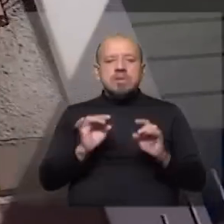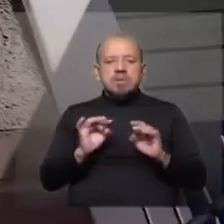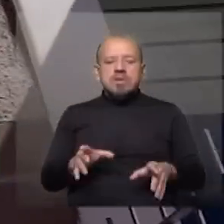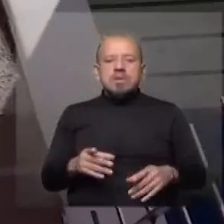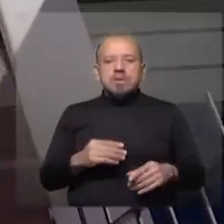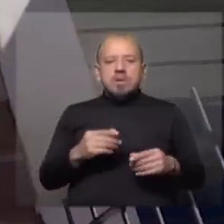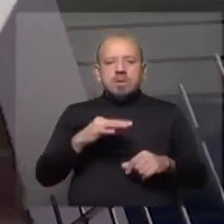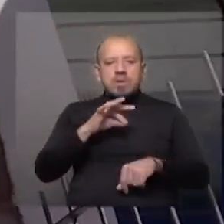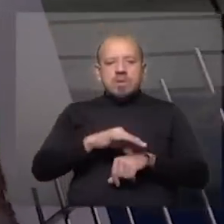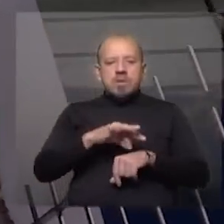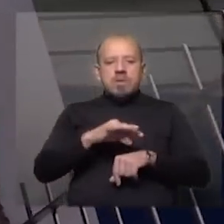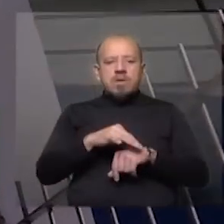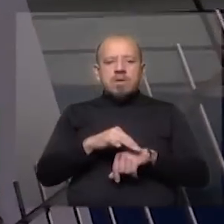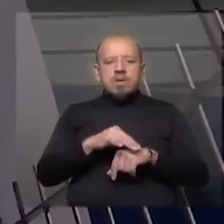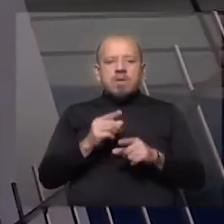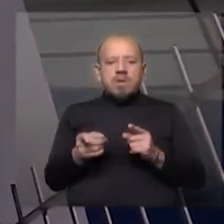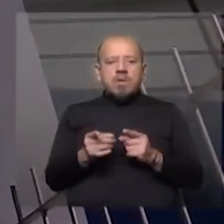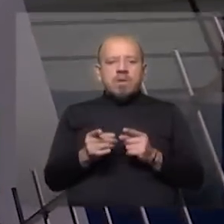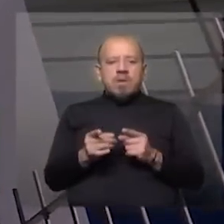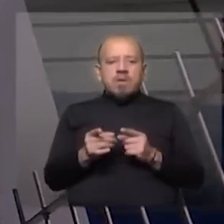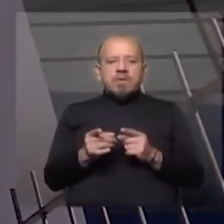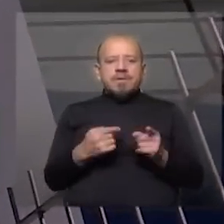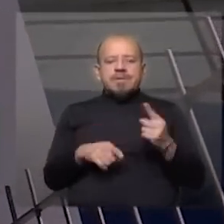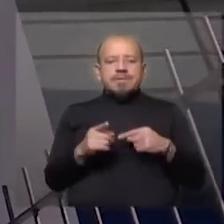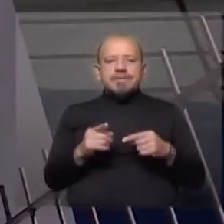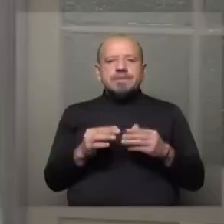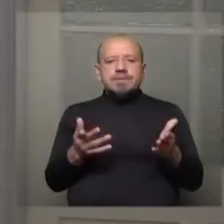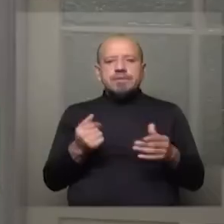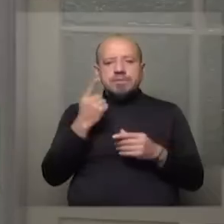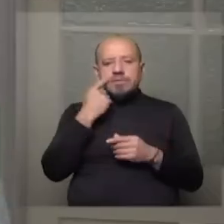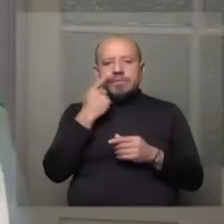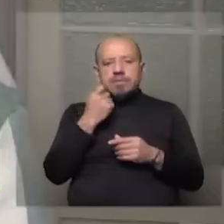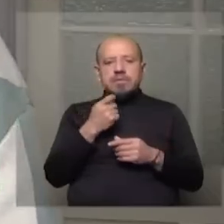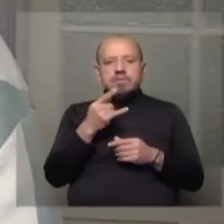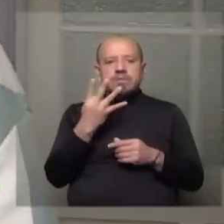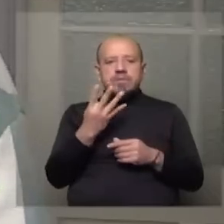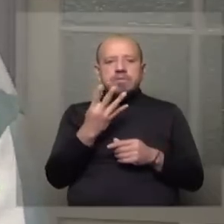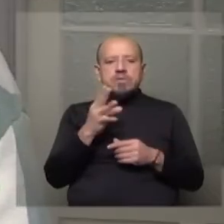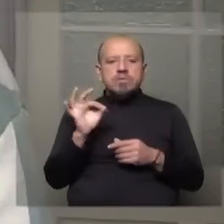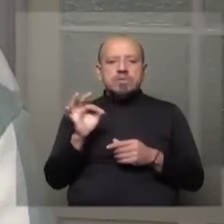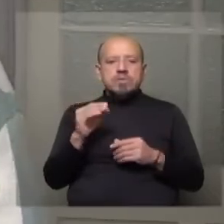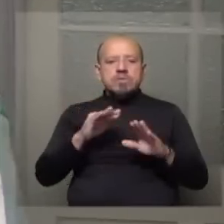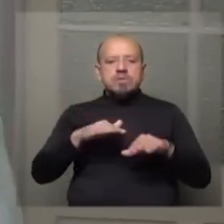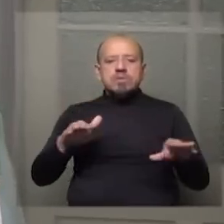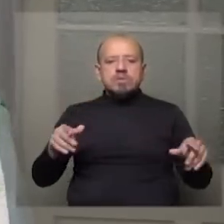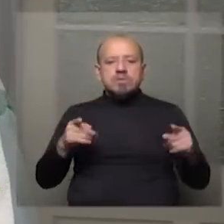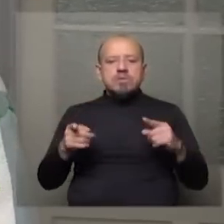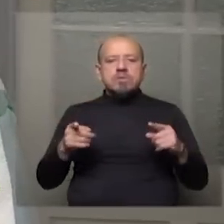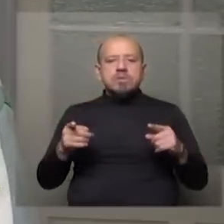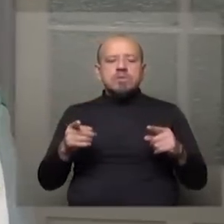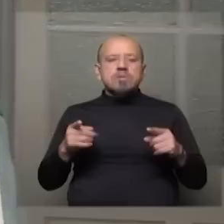médico sino también este desde el punto de vista de de uno como papá 450 niños nacen al año con una cardiopatía